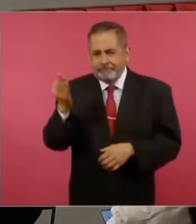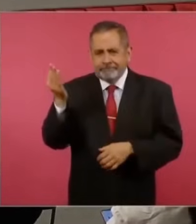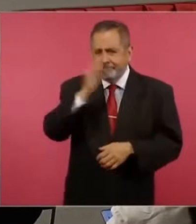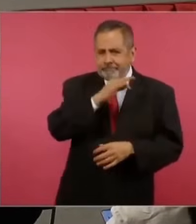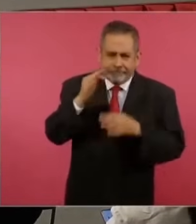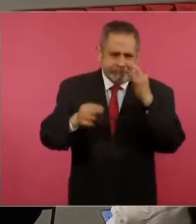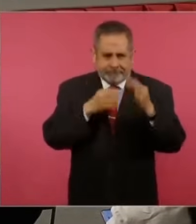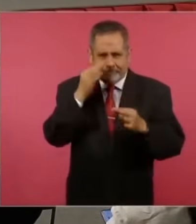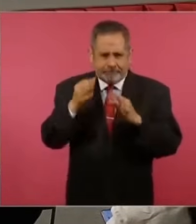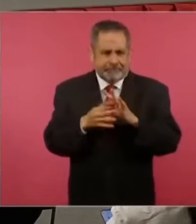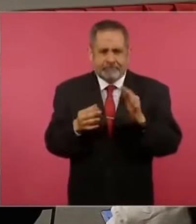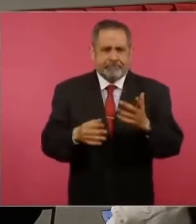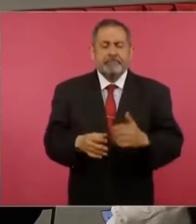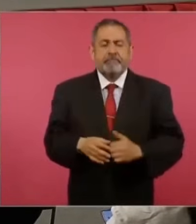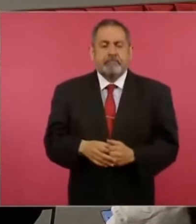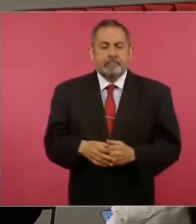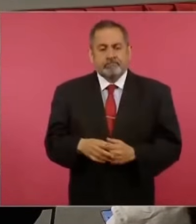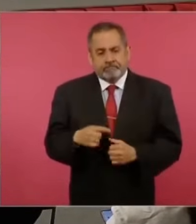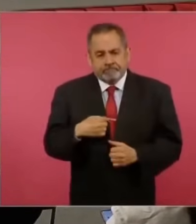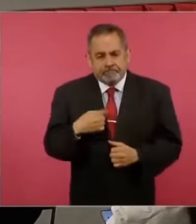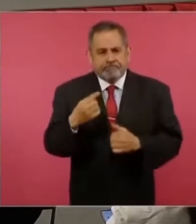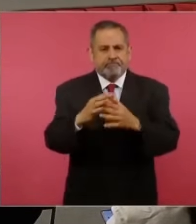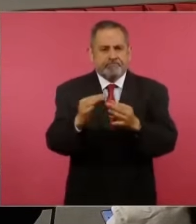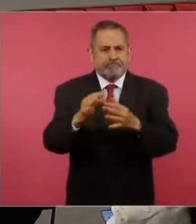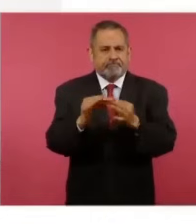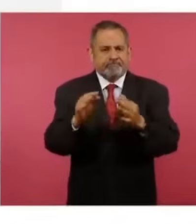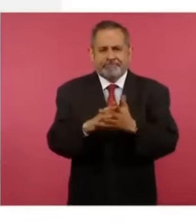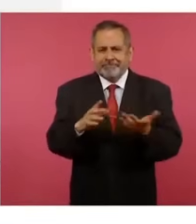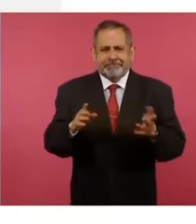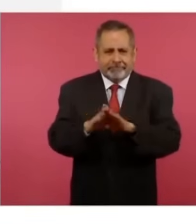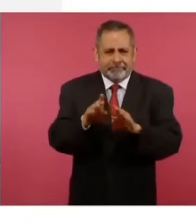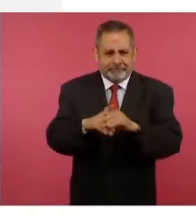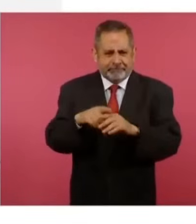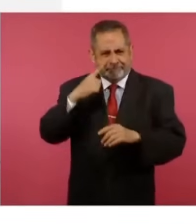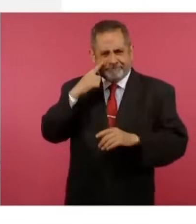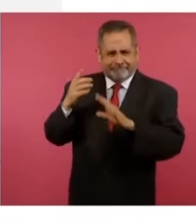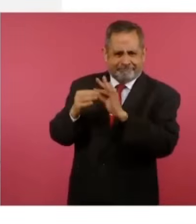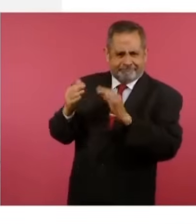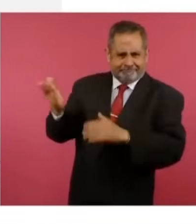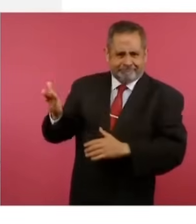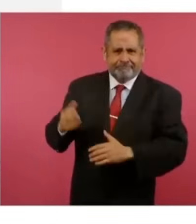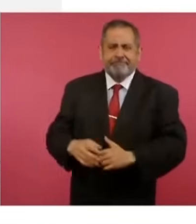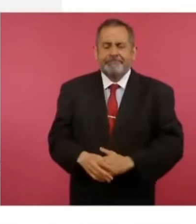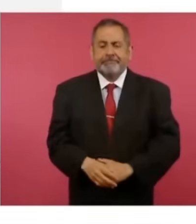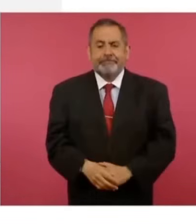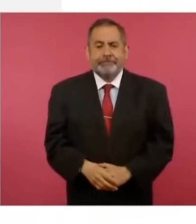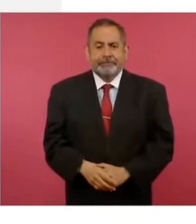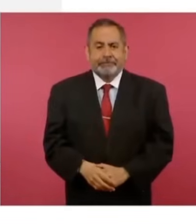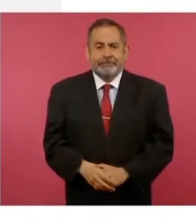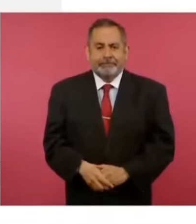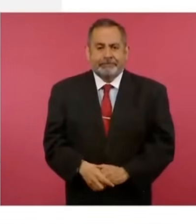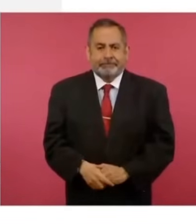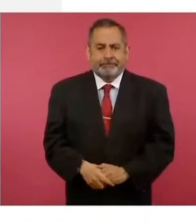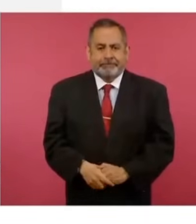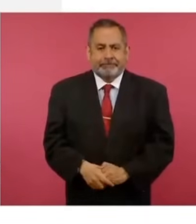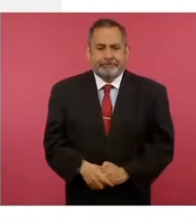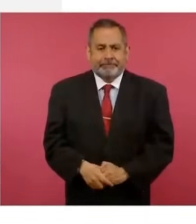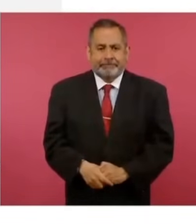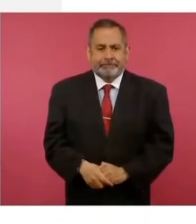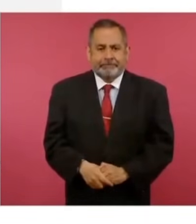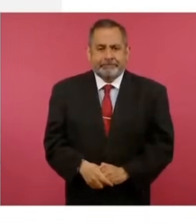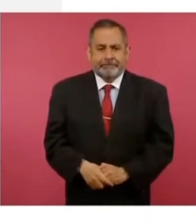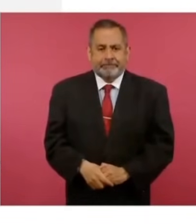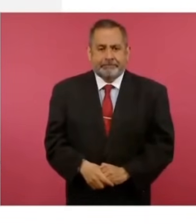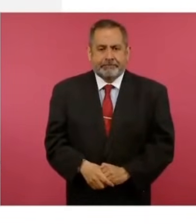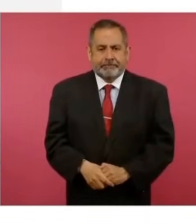y vamos a explicar qué es el phishing a través de internet. ¿Y cómo funcionan? Utilizan